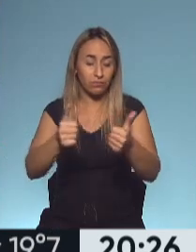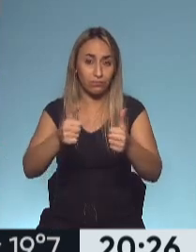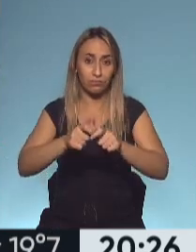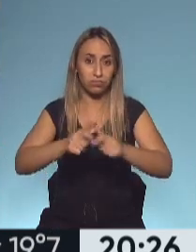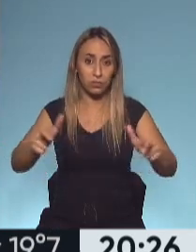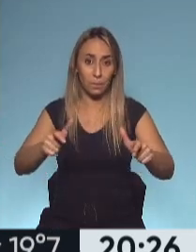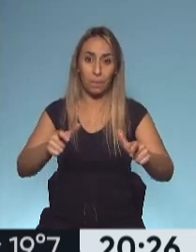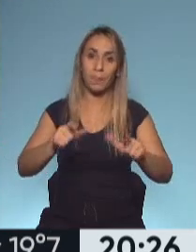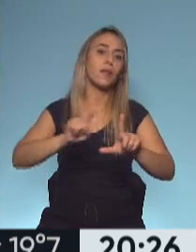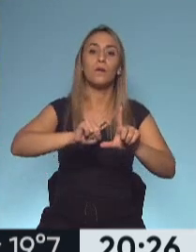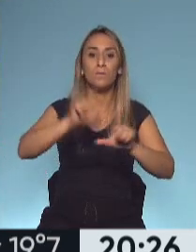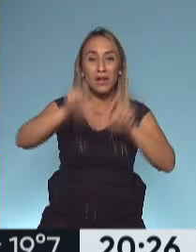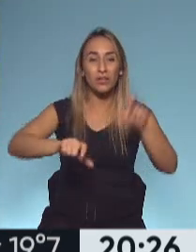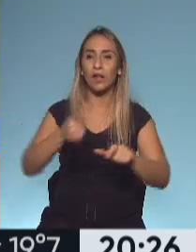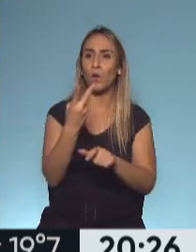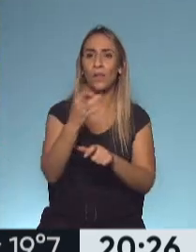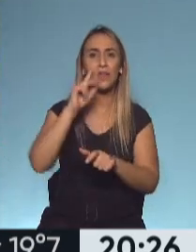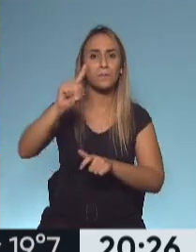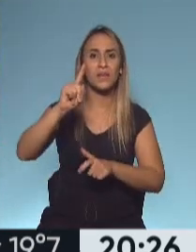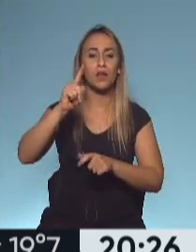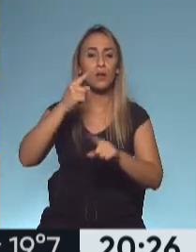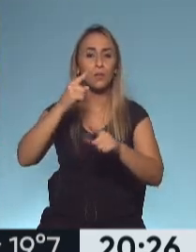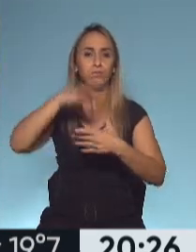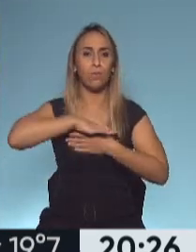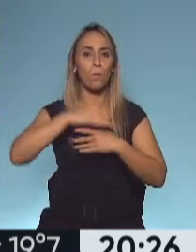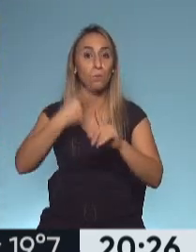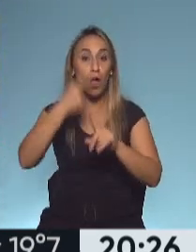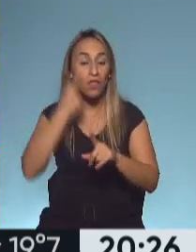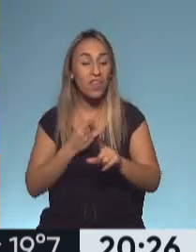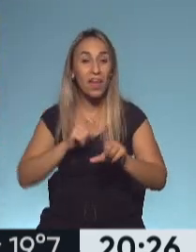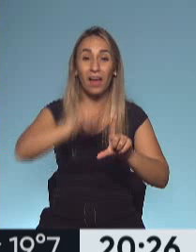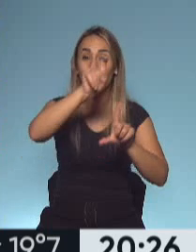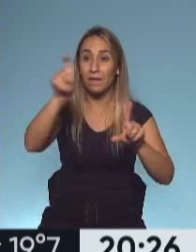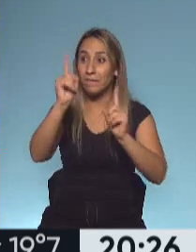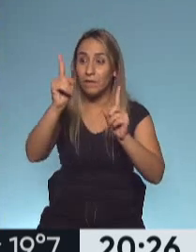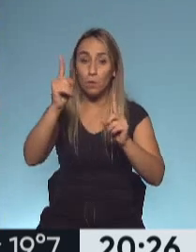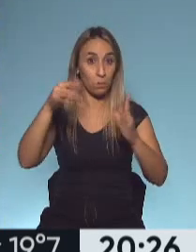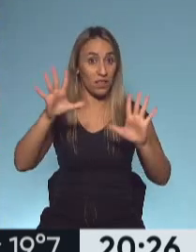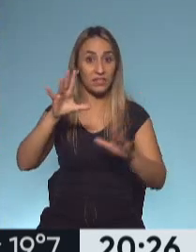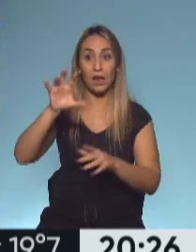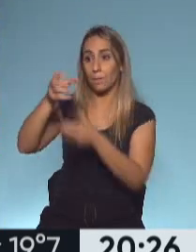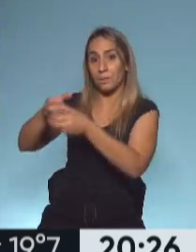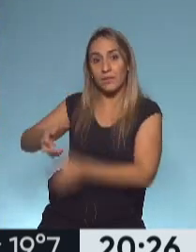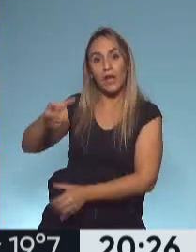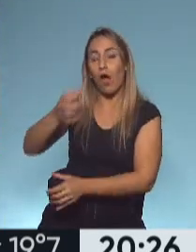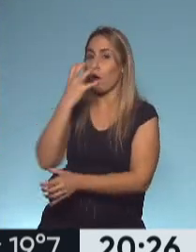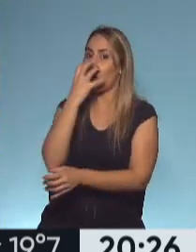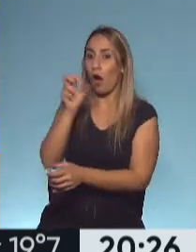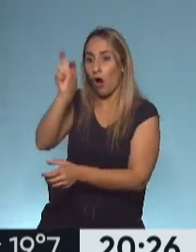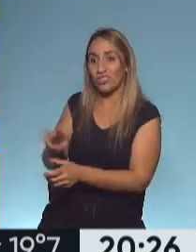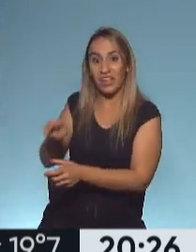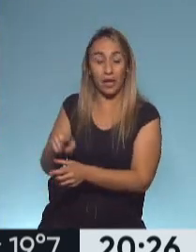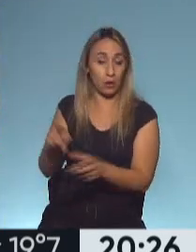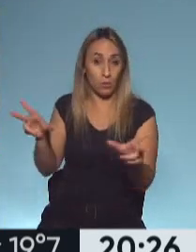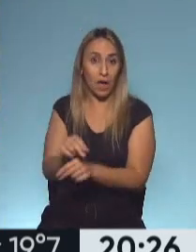en un número mayor a 20.000 contagios por día, nos podemos no solamente quedar sin oxígeno, nos podemos quedar sin